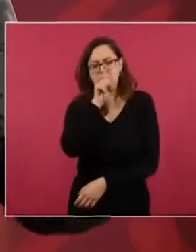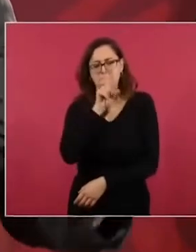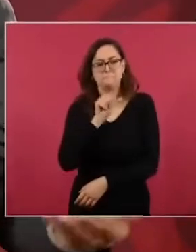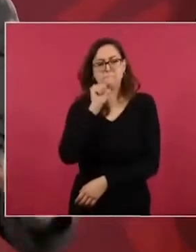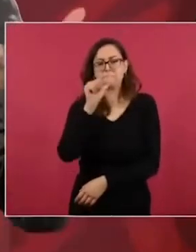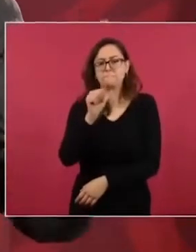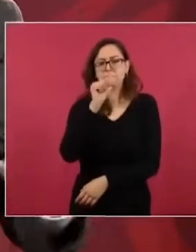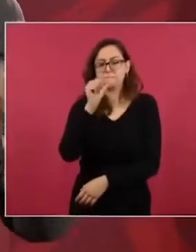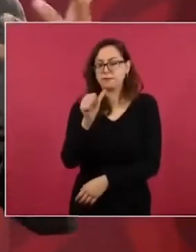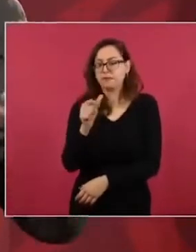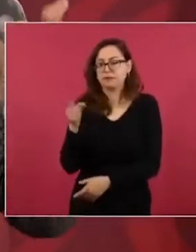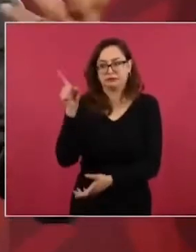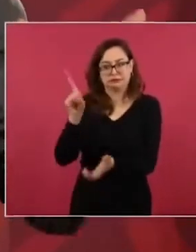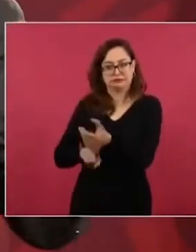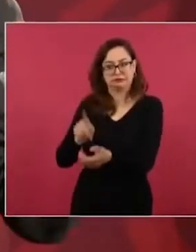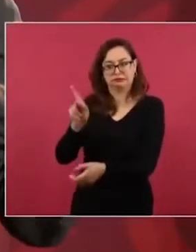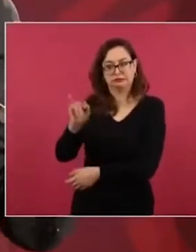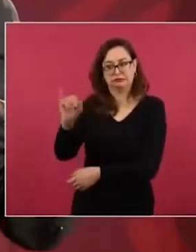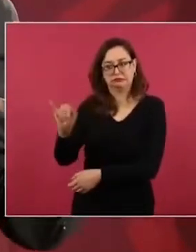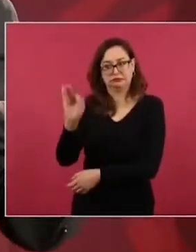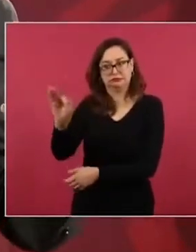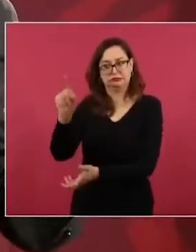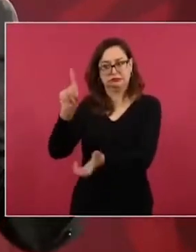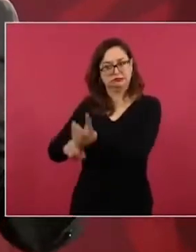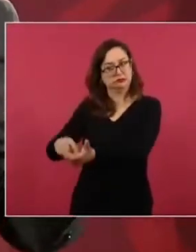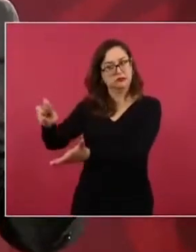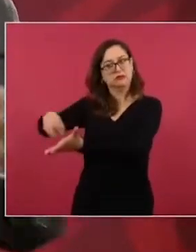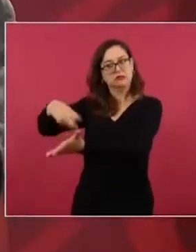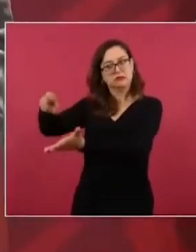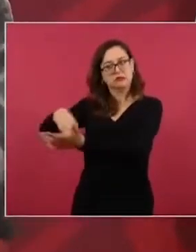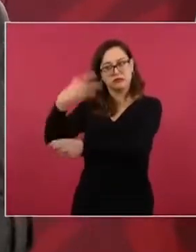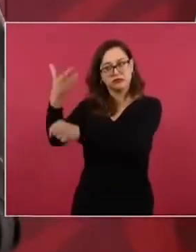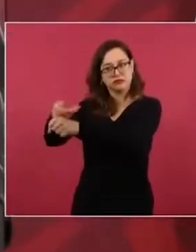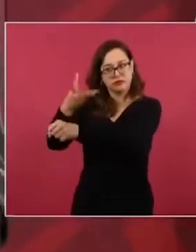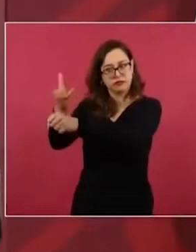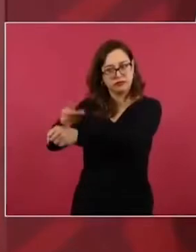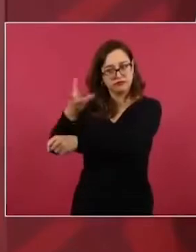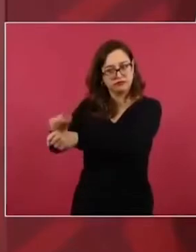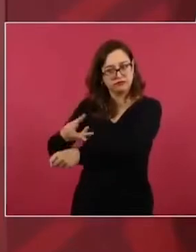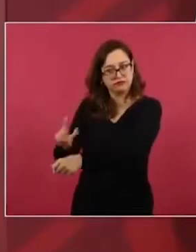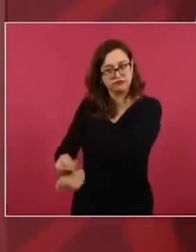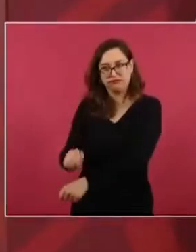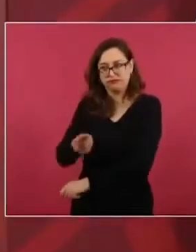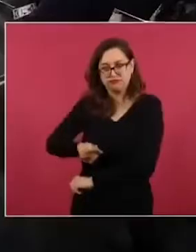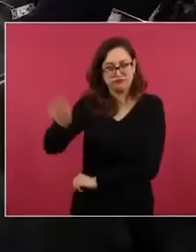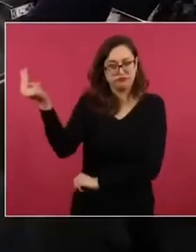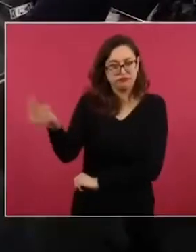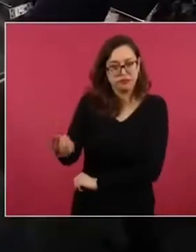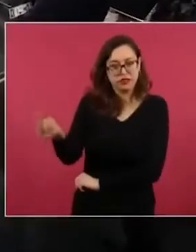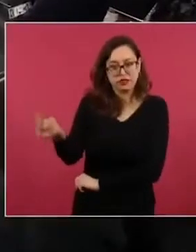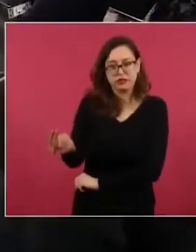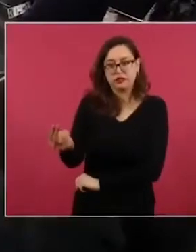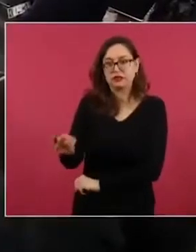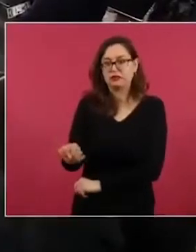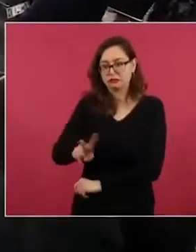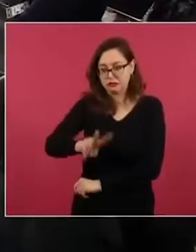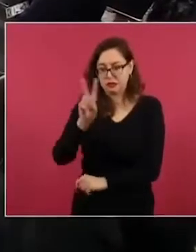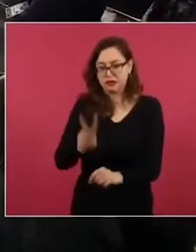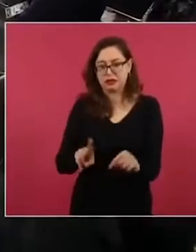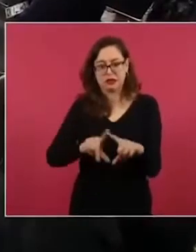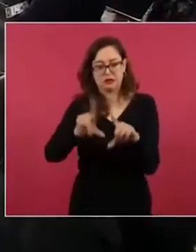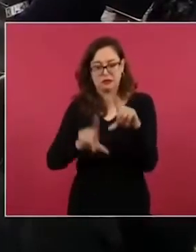sino para reformar el Poder Judicial y que realmente haya justicia en